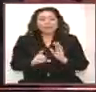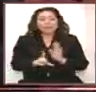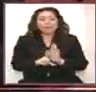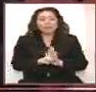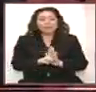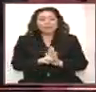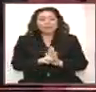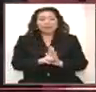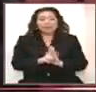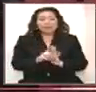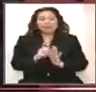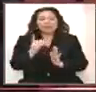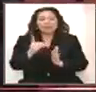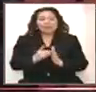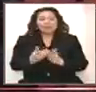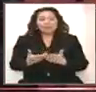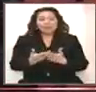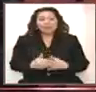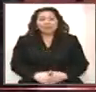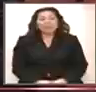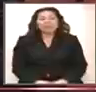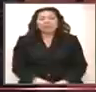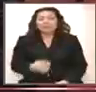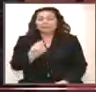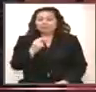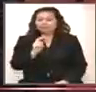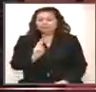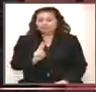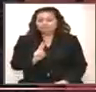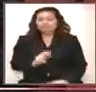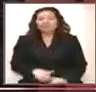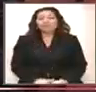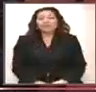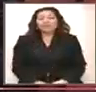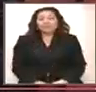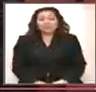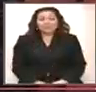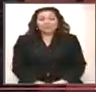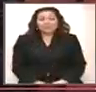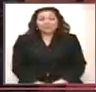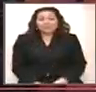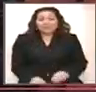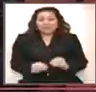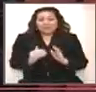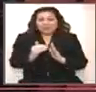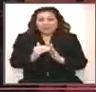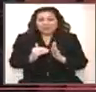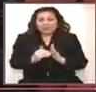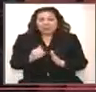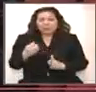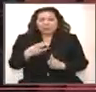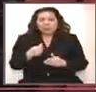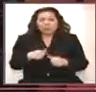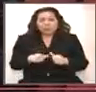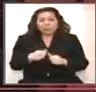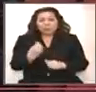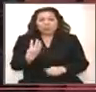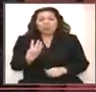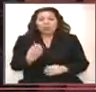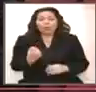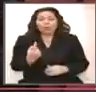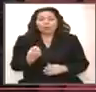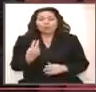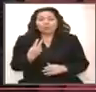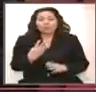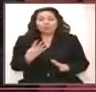ley que crea dicho colegiado. Veamos. En cumplimiento del artículo 4, numeral 11 de